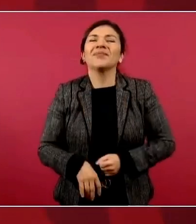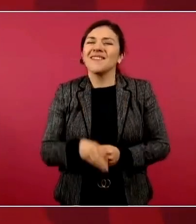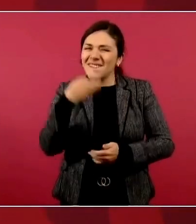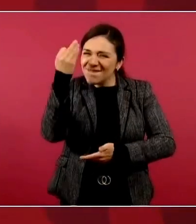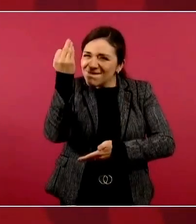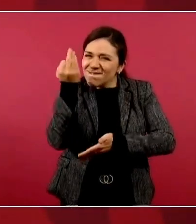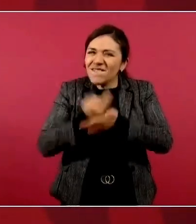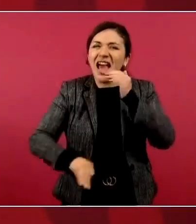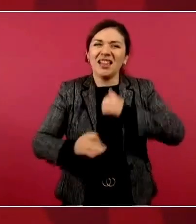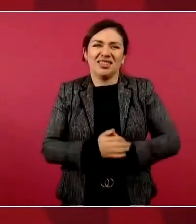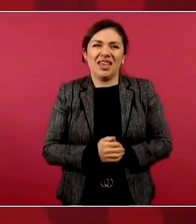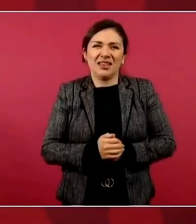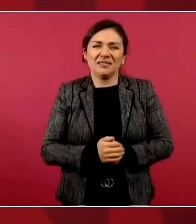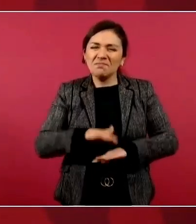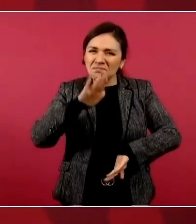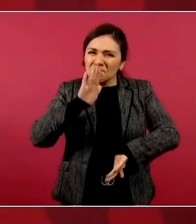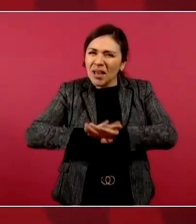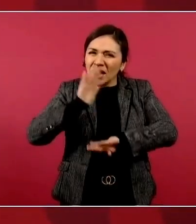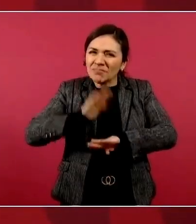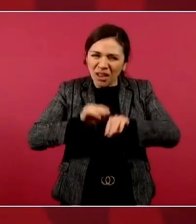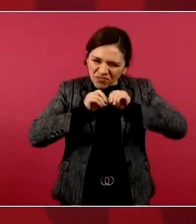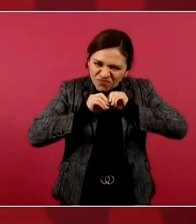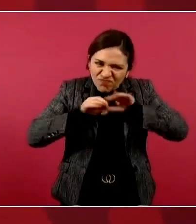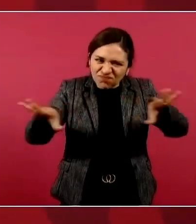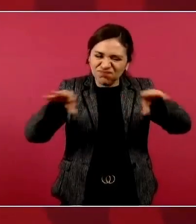falta difundir más